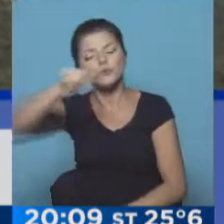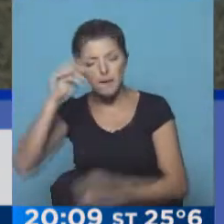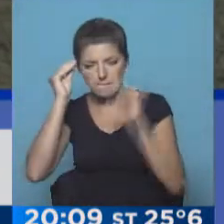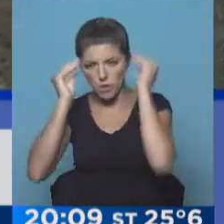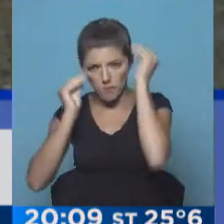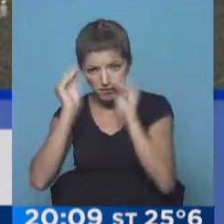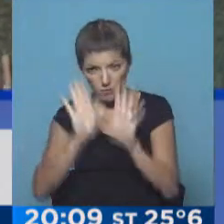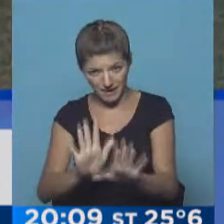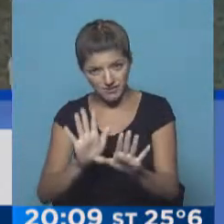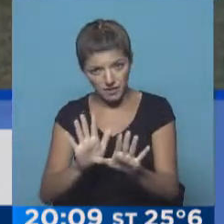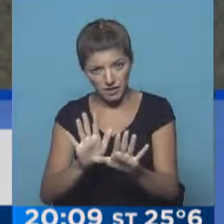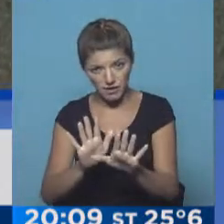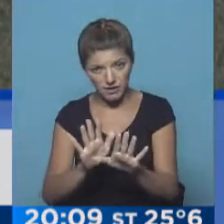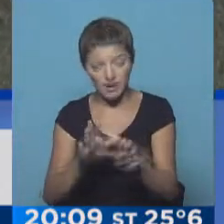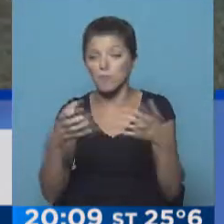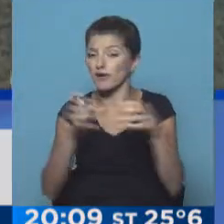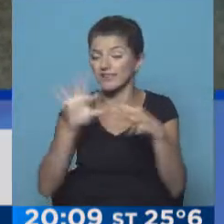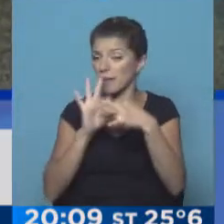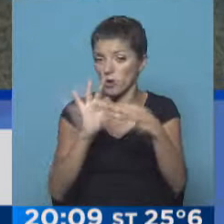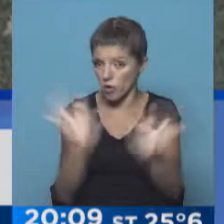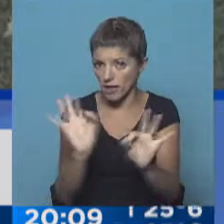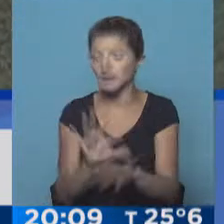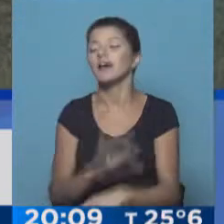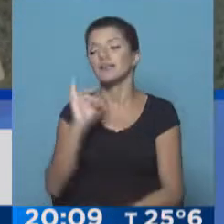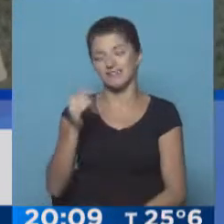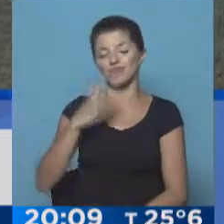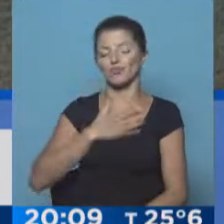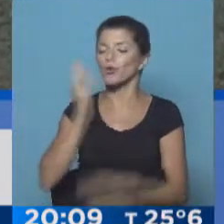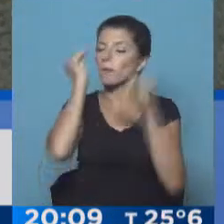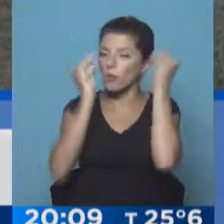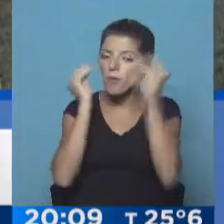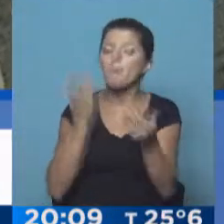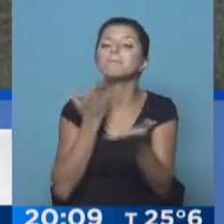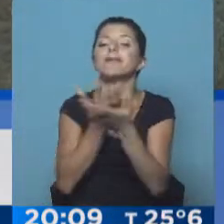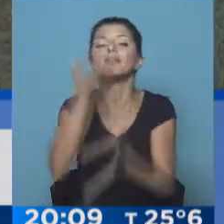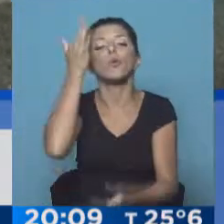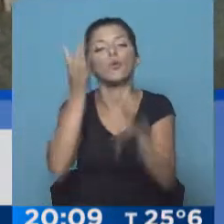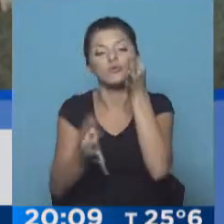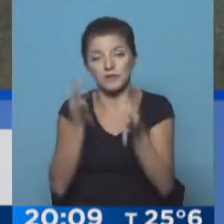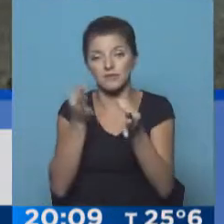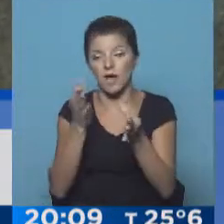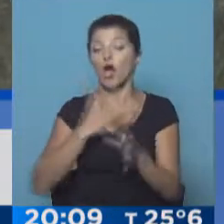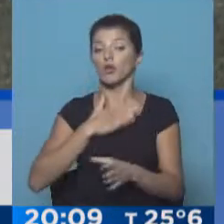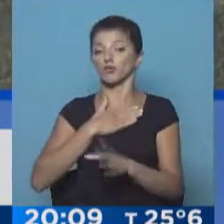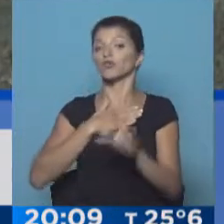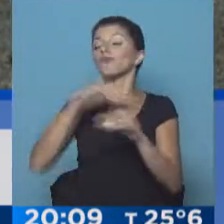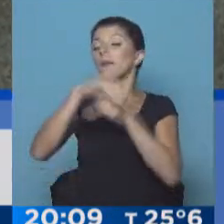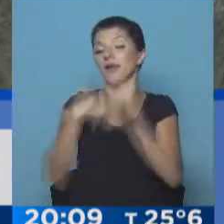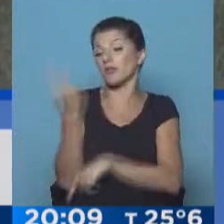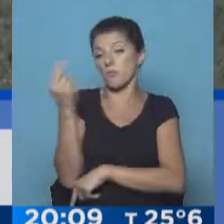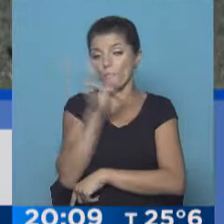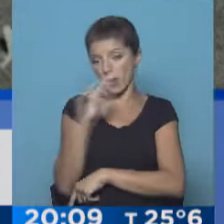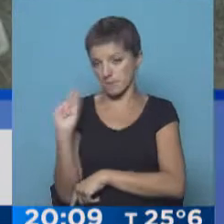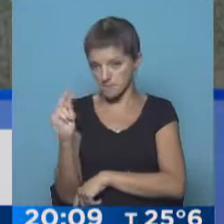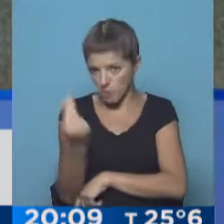que esto sea así. Exactamente. O sea, nuestra principal preocupación era hacer pedido de justicia como familiares, entendiendo